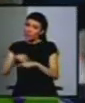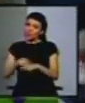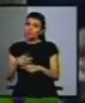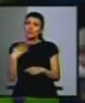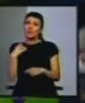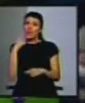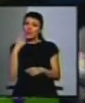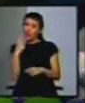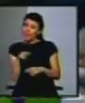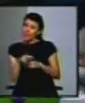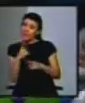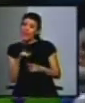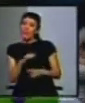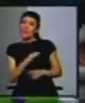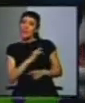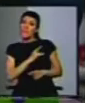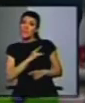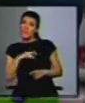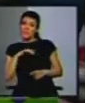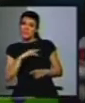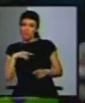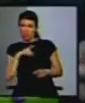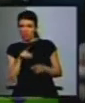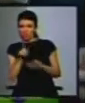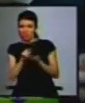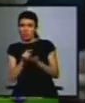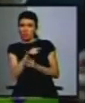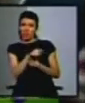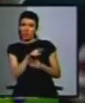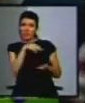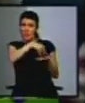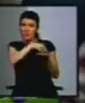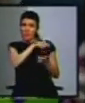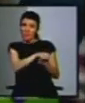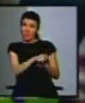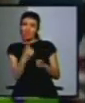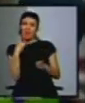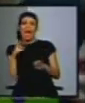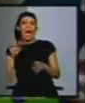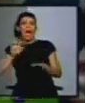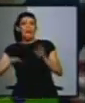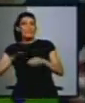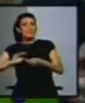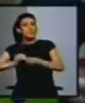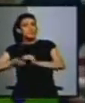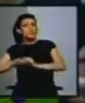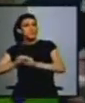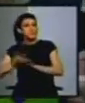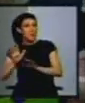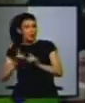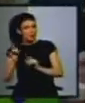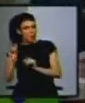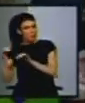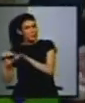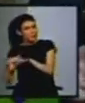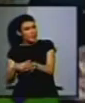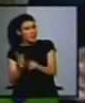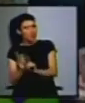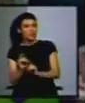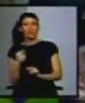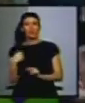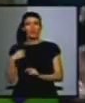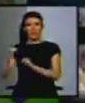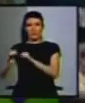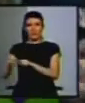estos parlamentarios y transformarlos o influirlos. Que eso haya ocurrido o no haya ocurrido, como lo he señalado en la misma